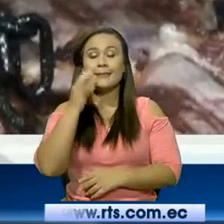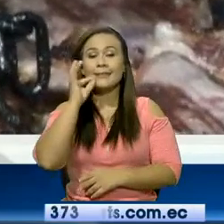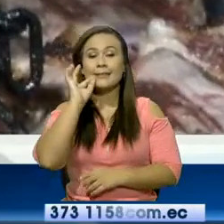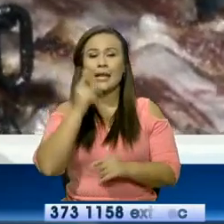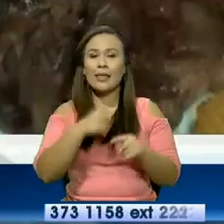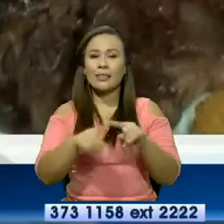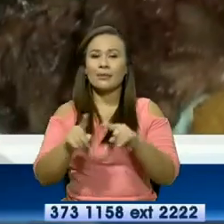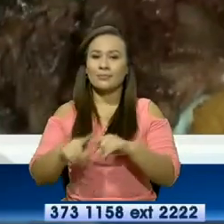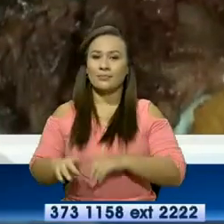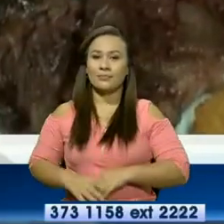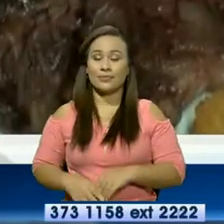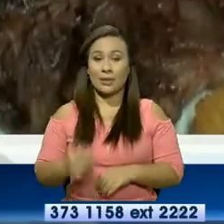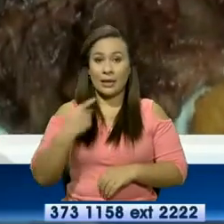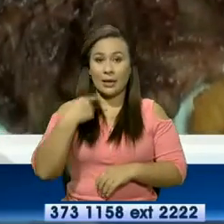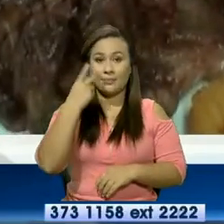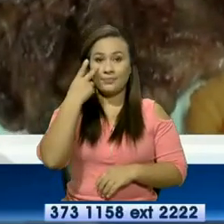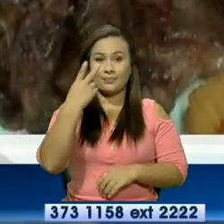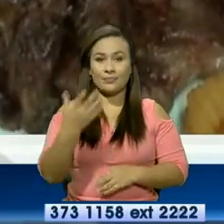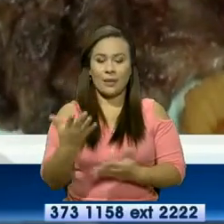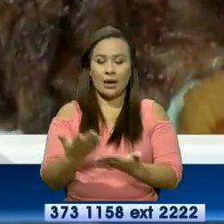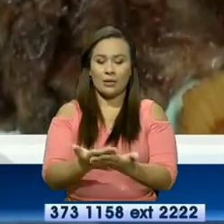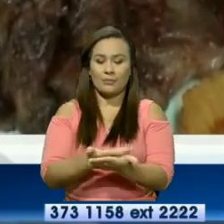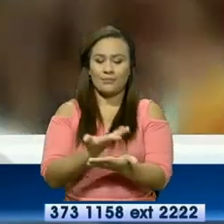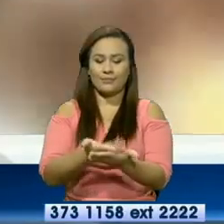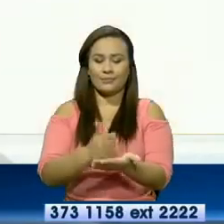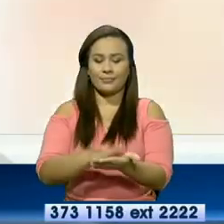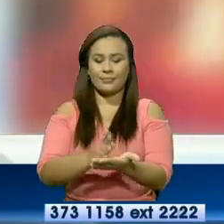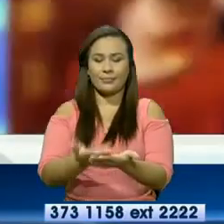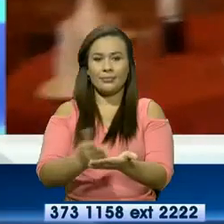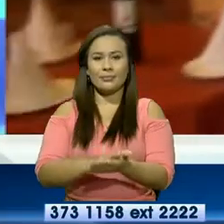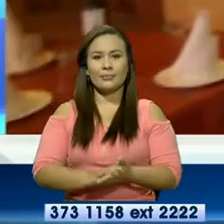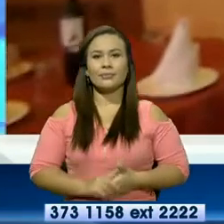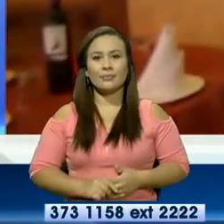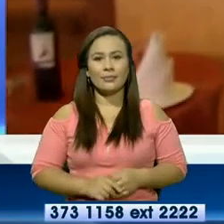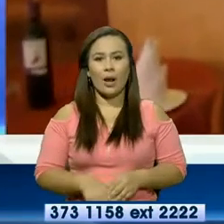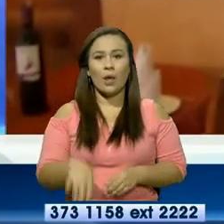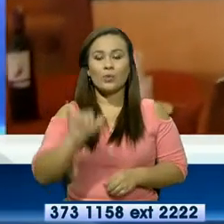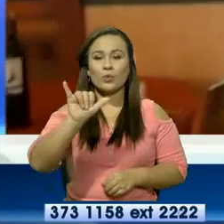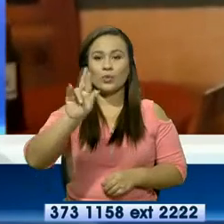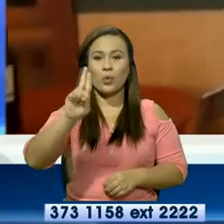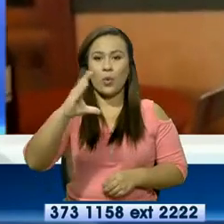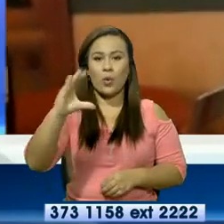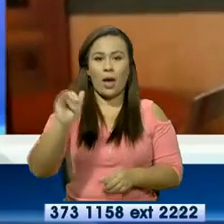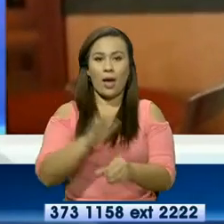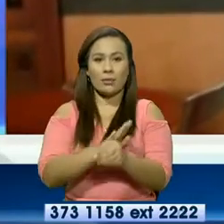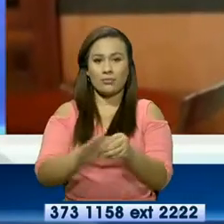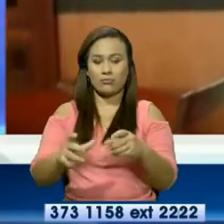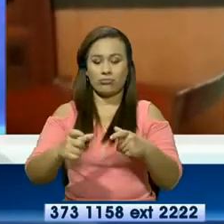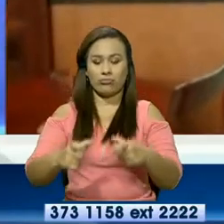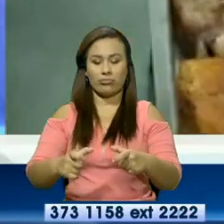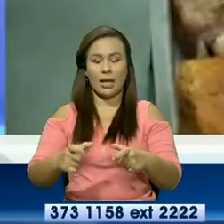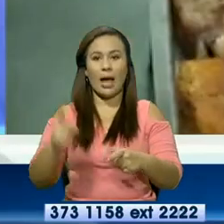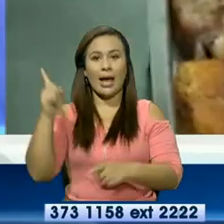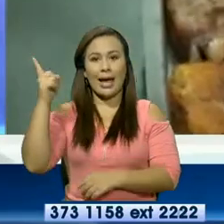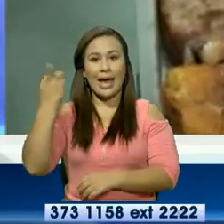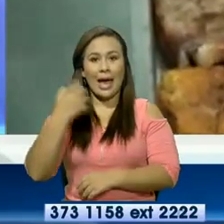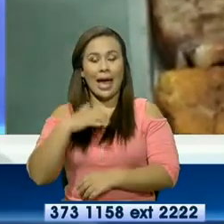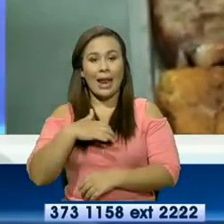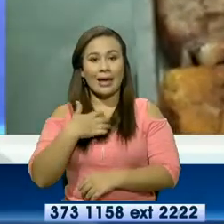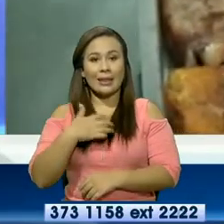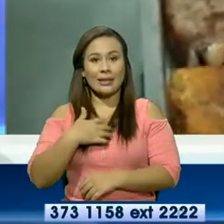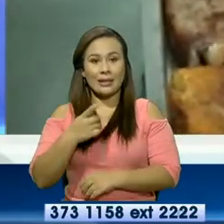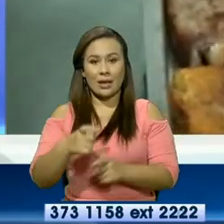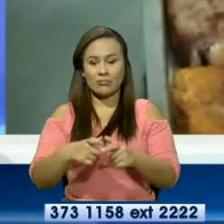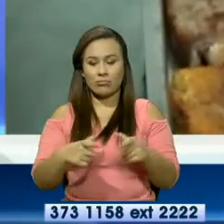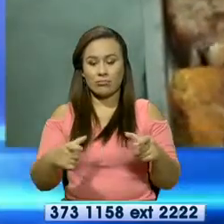oferta, entre los que destacan las carnes asadas o parrilladas. La yuca, la mandioca, no es tradicional de Argentina. En Argentina se come el asado con